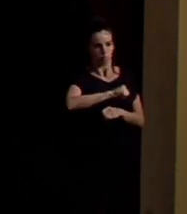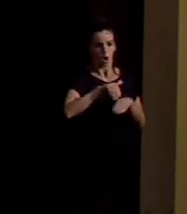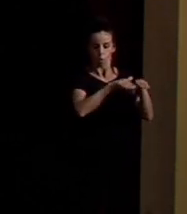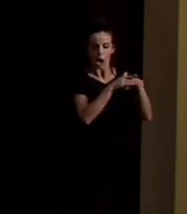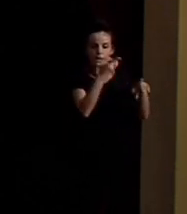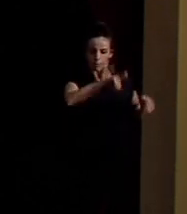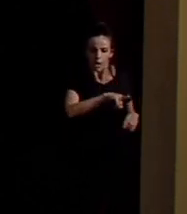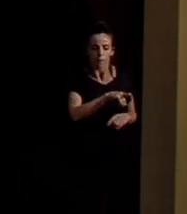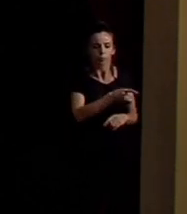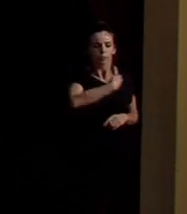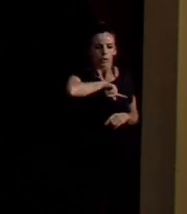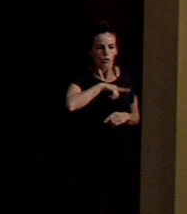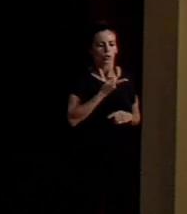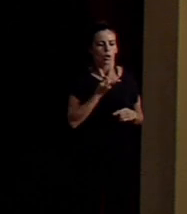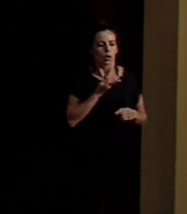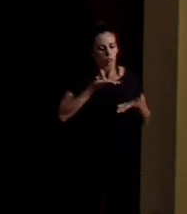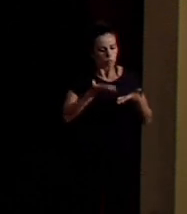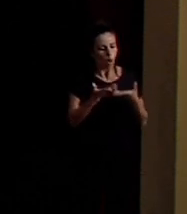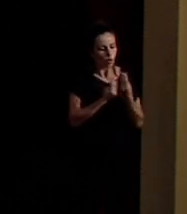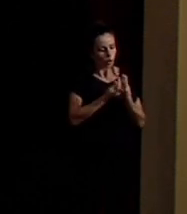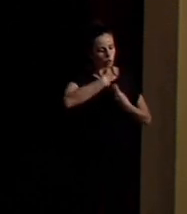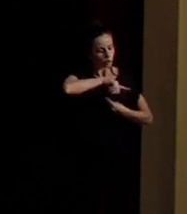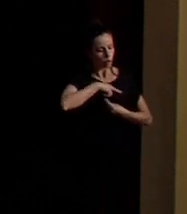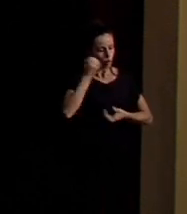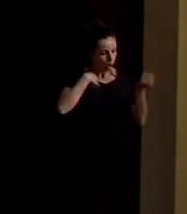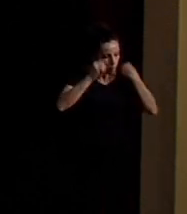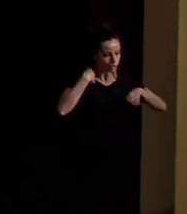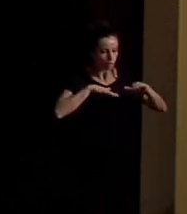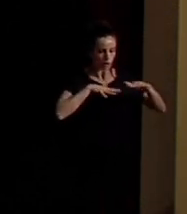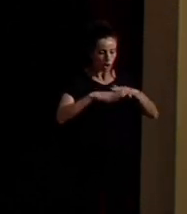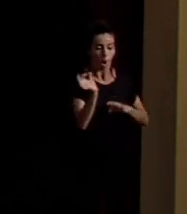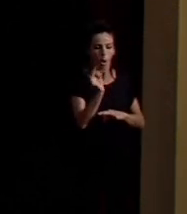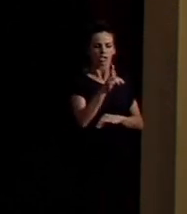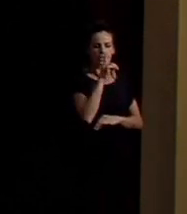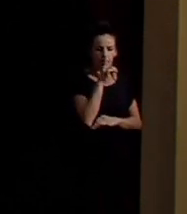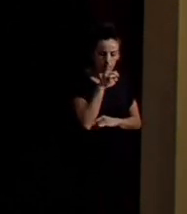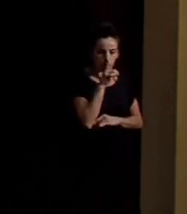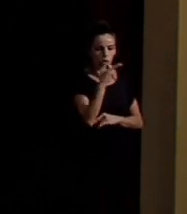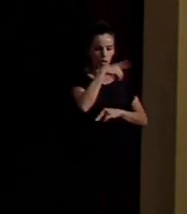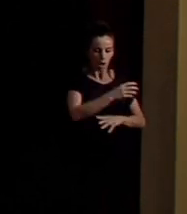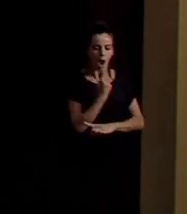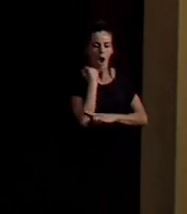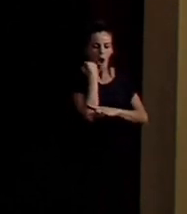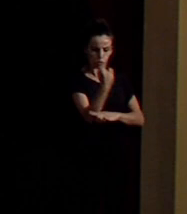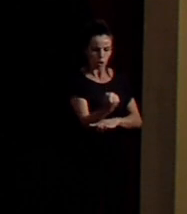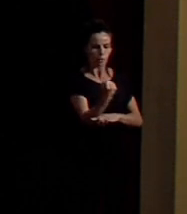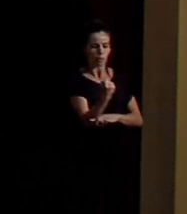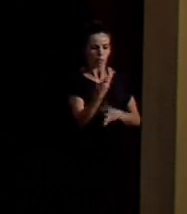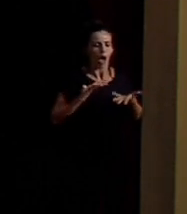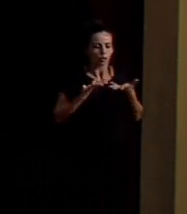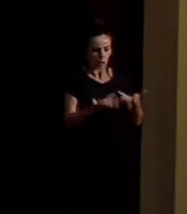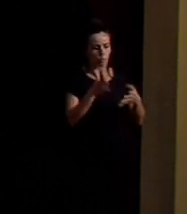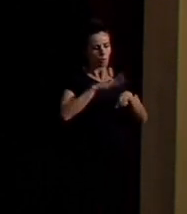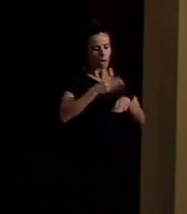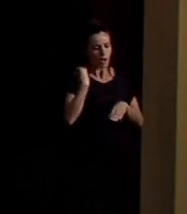qué punto también contribuimos con nuestras prácticas y también con nuestro silencio a reproducir y amparar